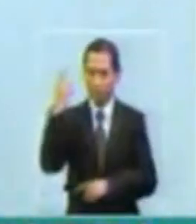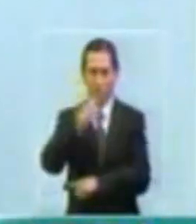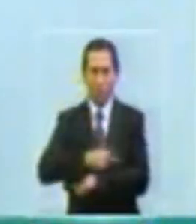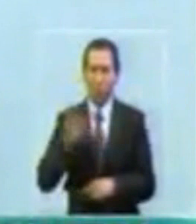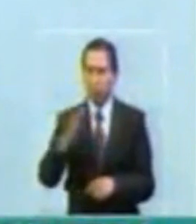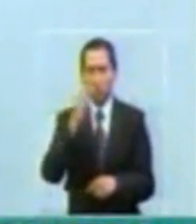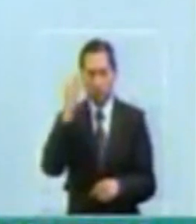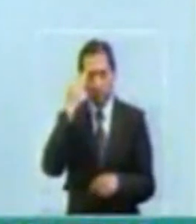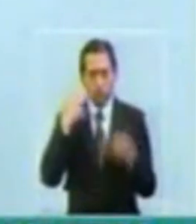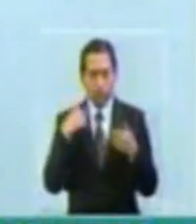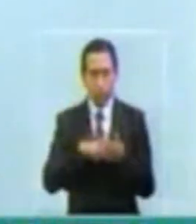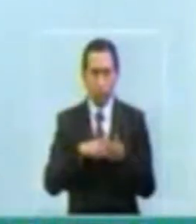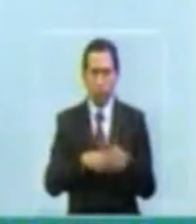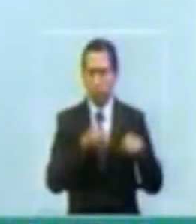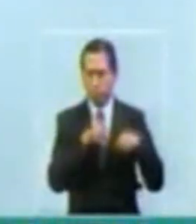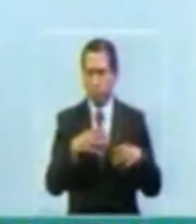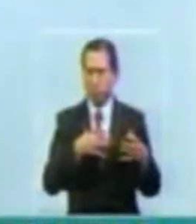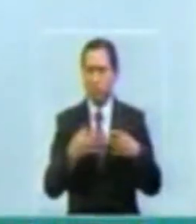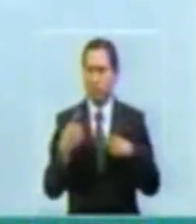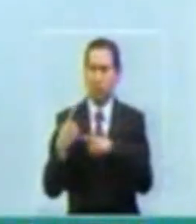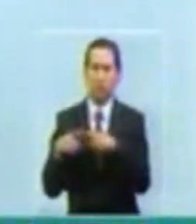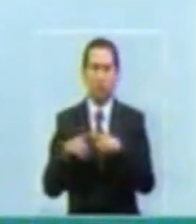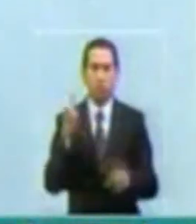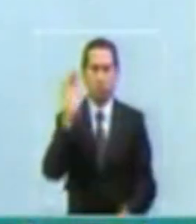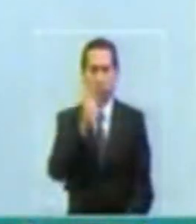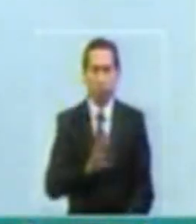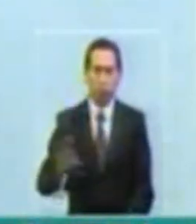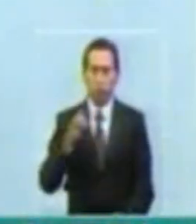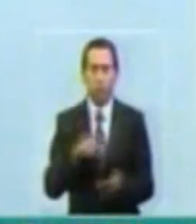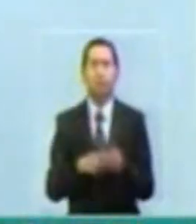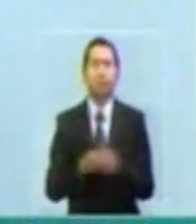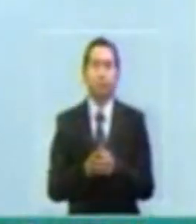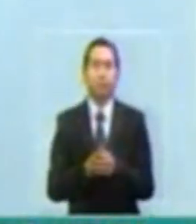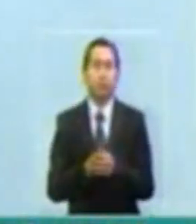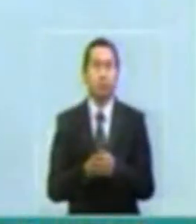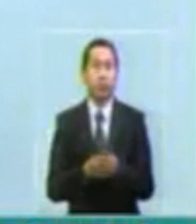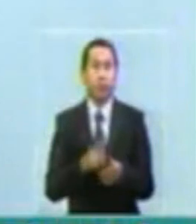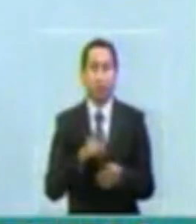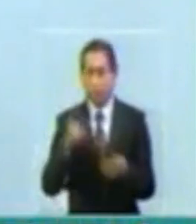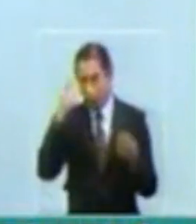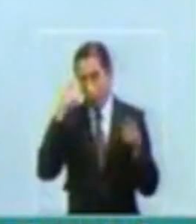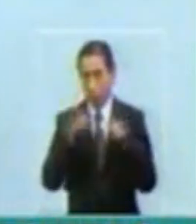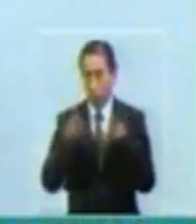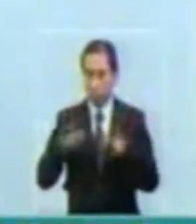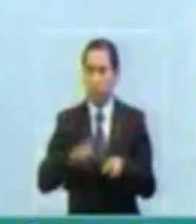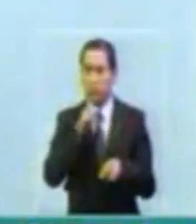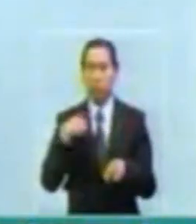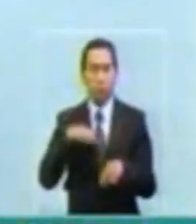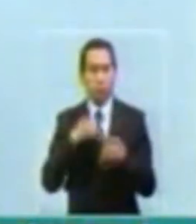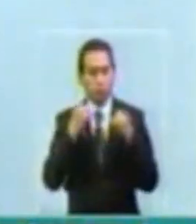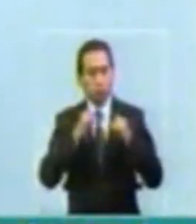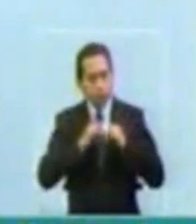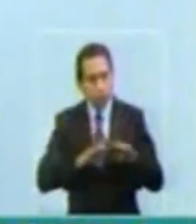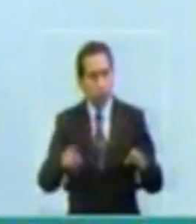conocen, ha estado movilizado en diferentes puntos estratégicos del país. Ya seguramente con este acuerdo bajar a las bases,